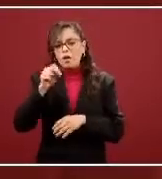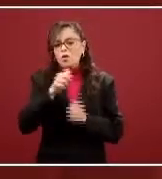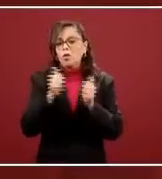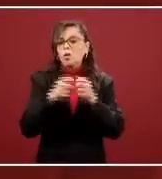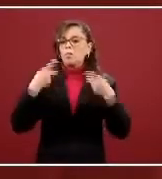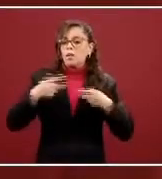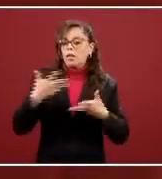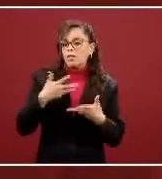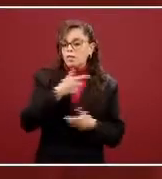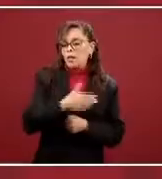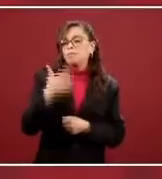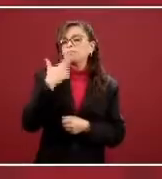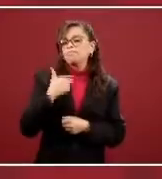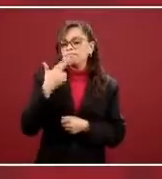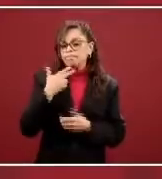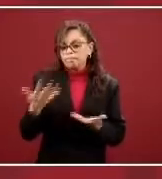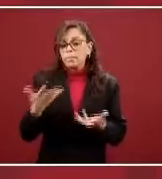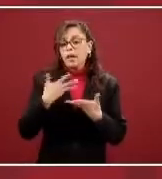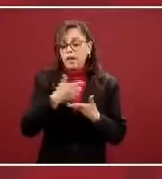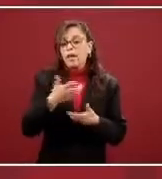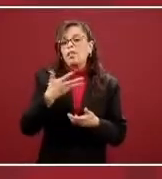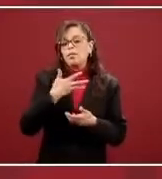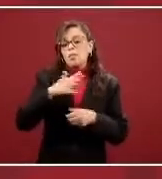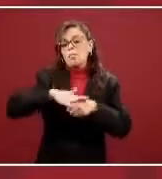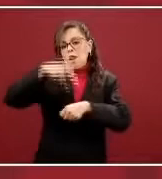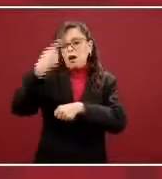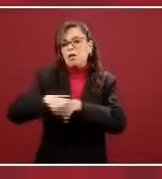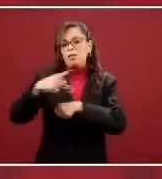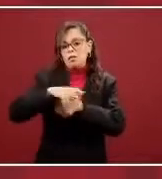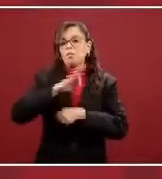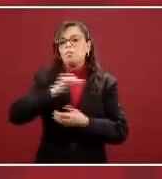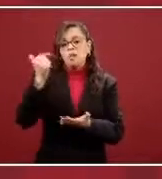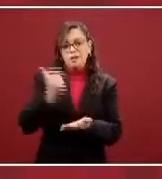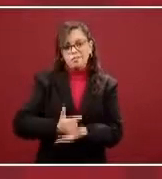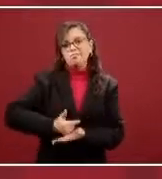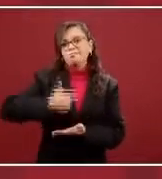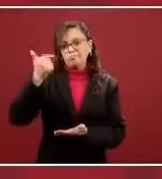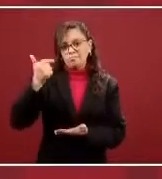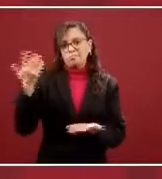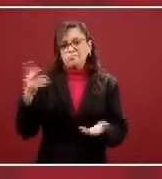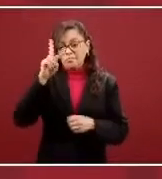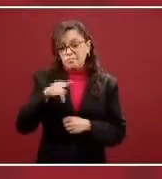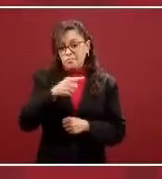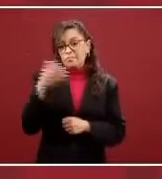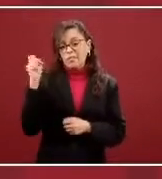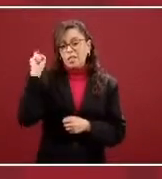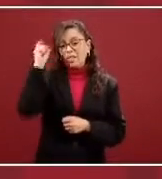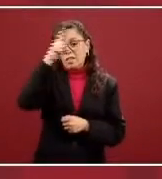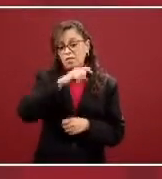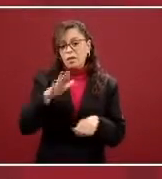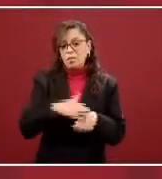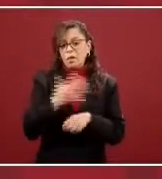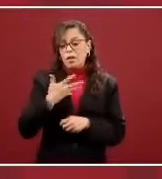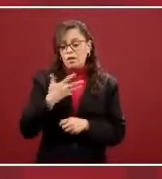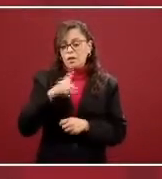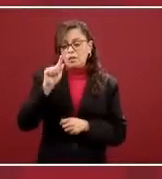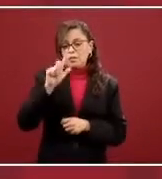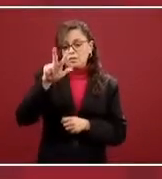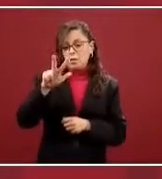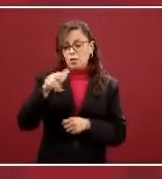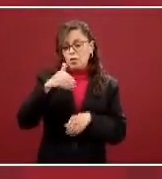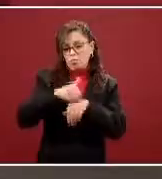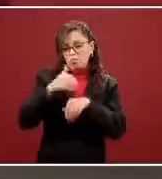condiciones crónicas tienen mayor riesgo de ponerse grave. Entonces es una estimación compleja, son 78 claves en las que hemos